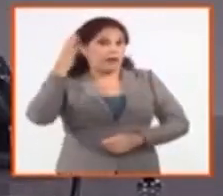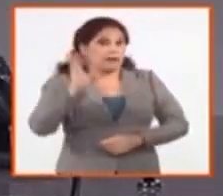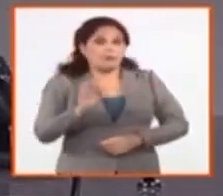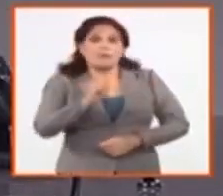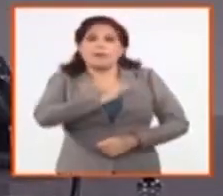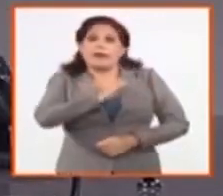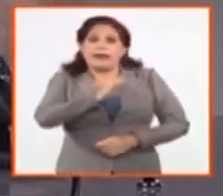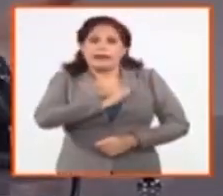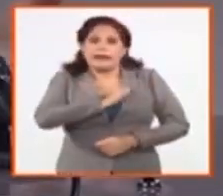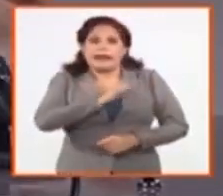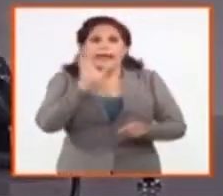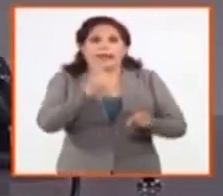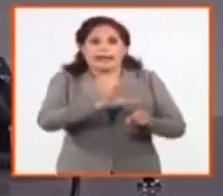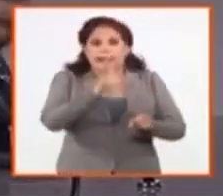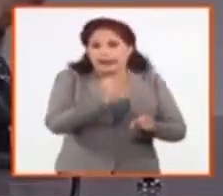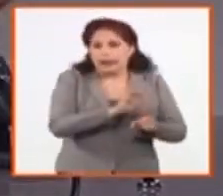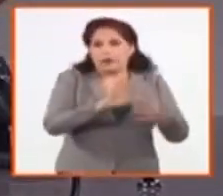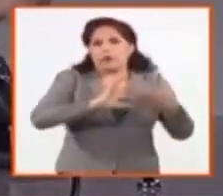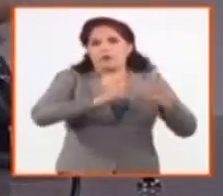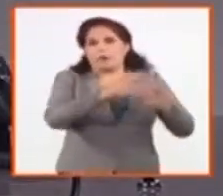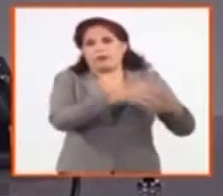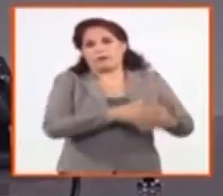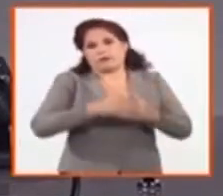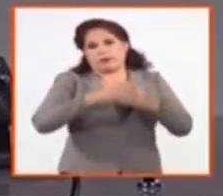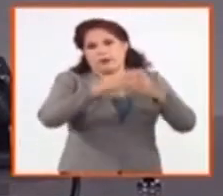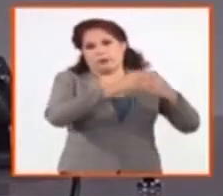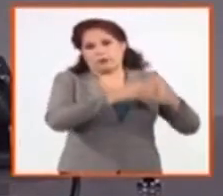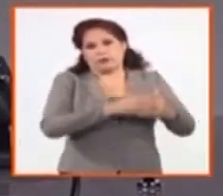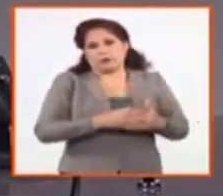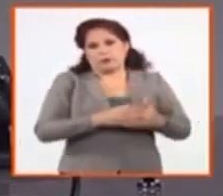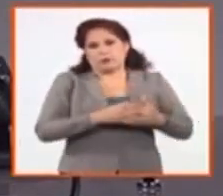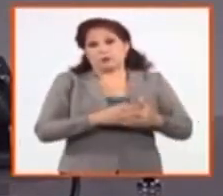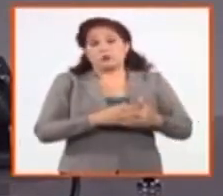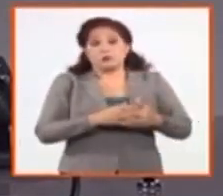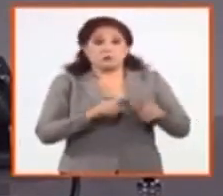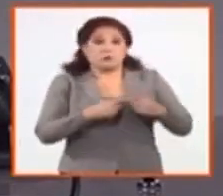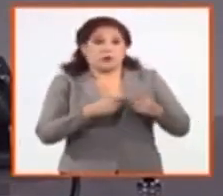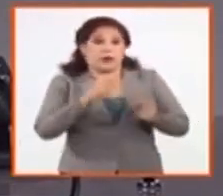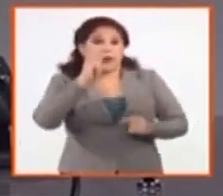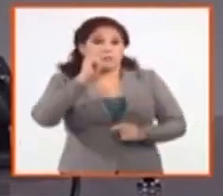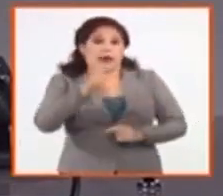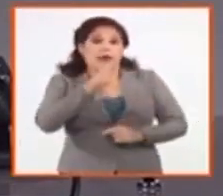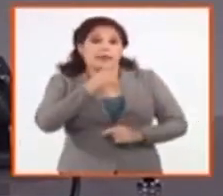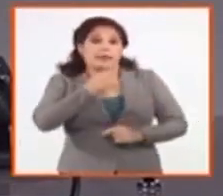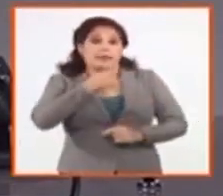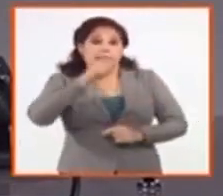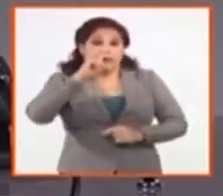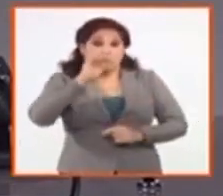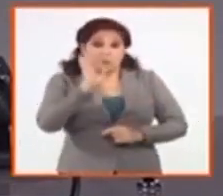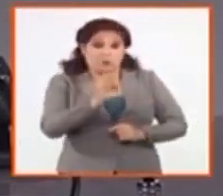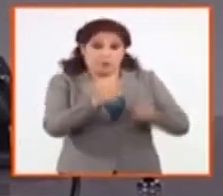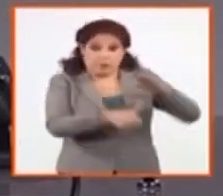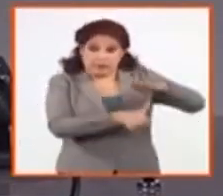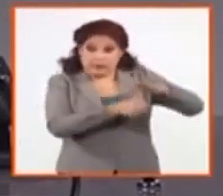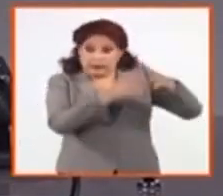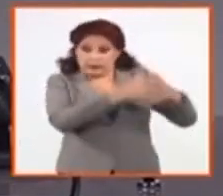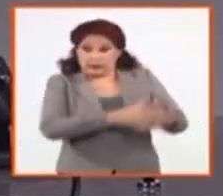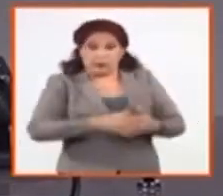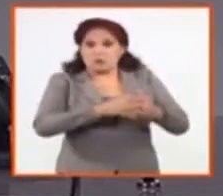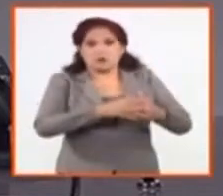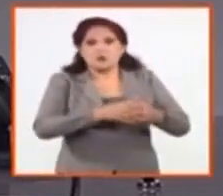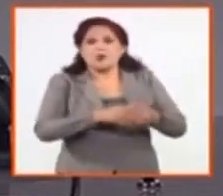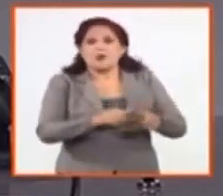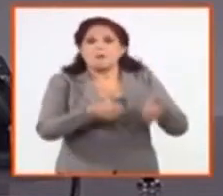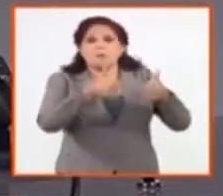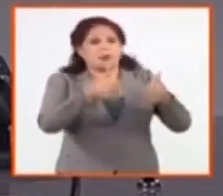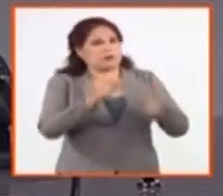de criticar y a poner en la picota a Biden. Pero prácticamente todas las acciones que se